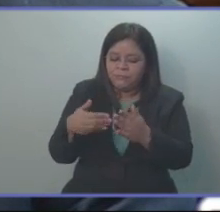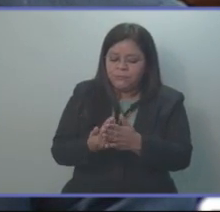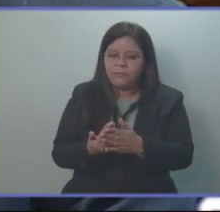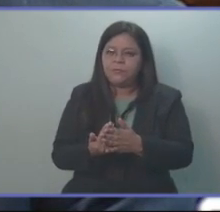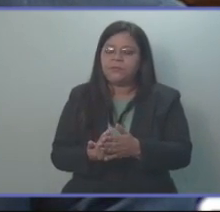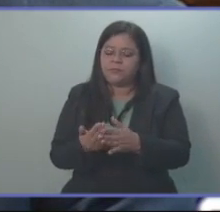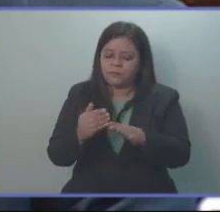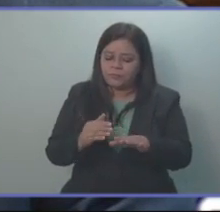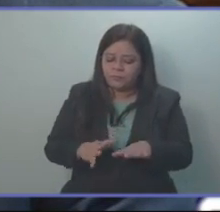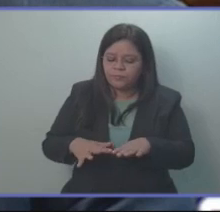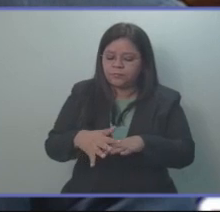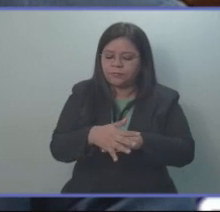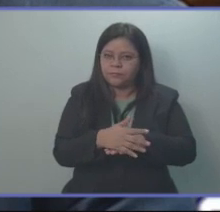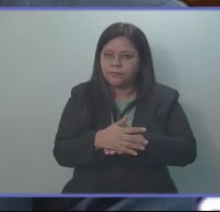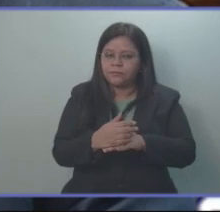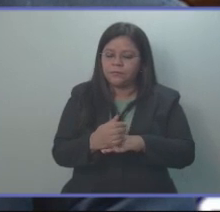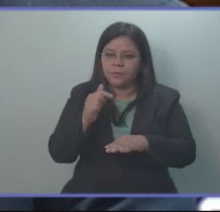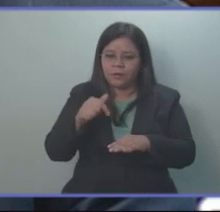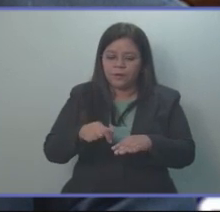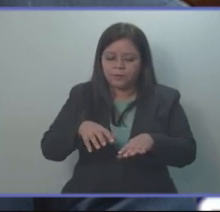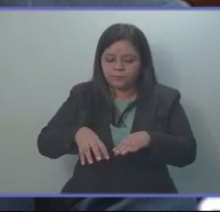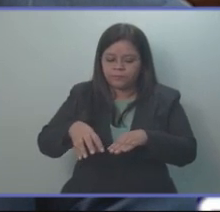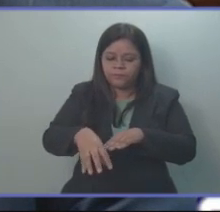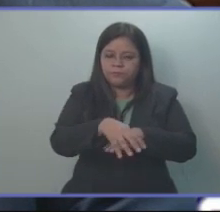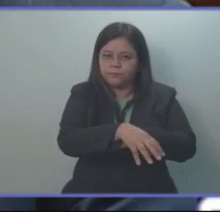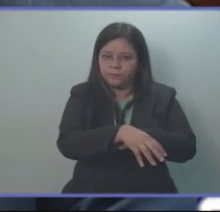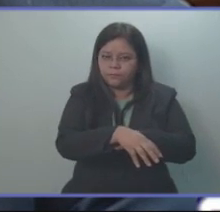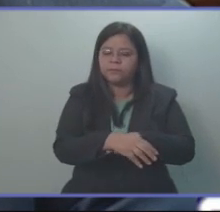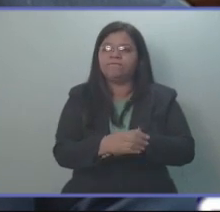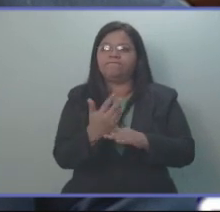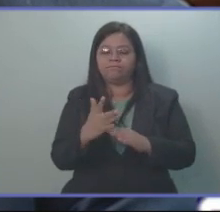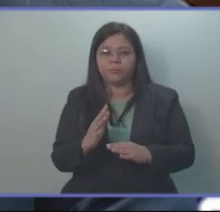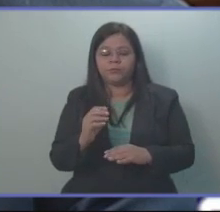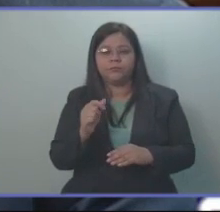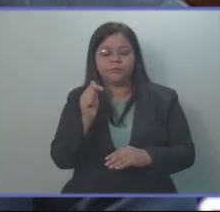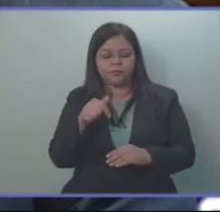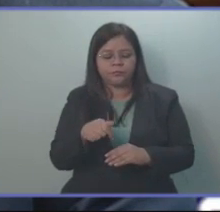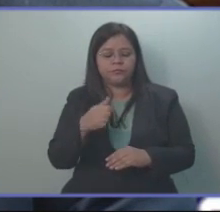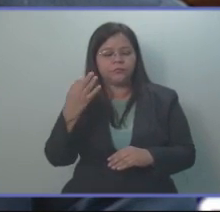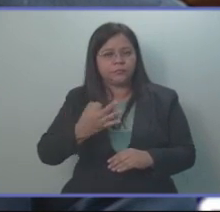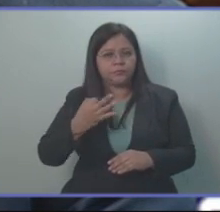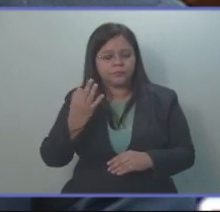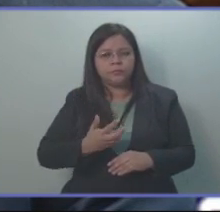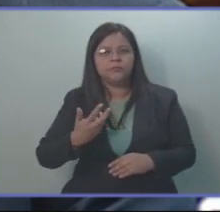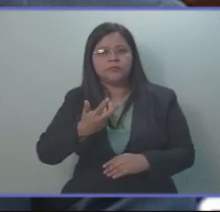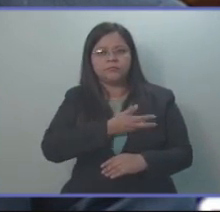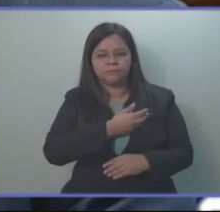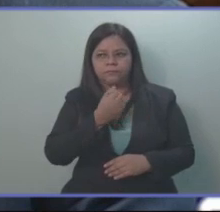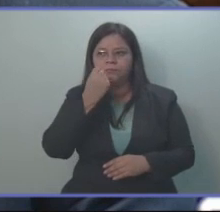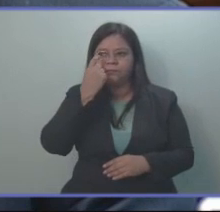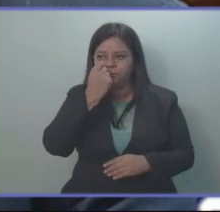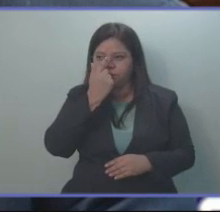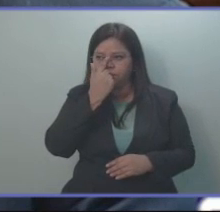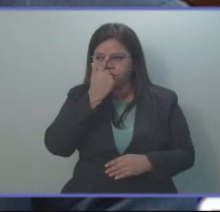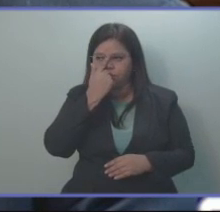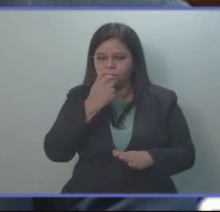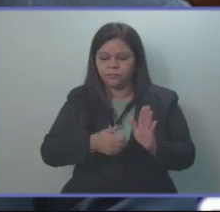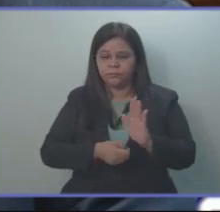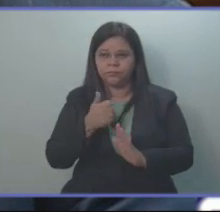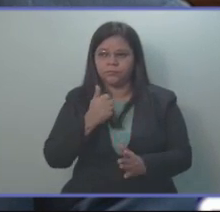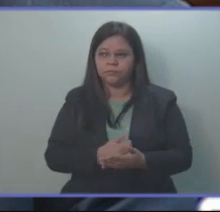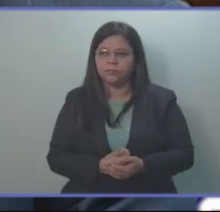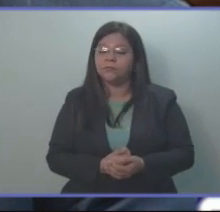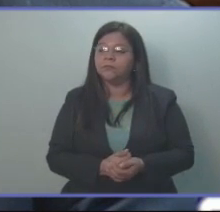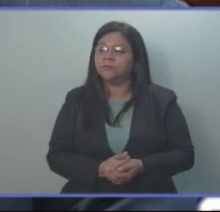de la tierra de la plataforma continental e insular correspondiente se debe de entender como la adquisición, transferencia